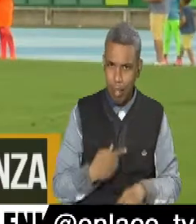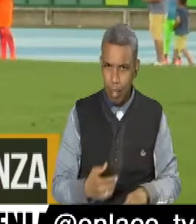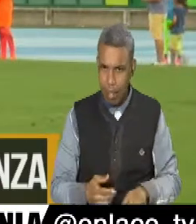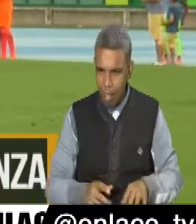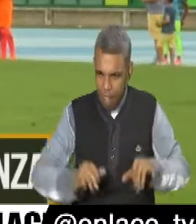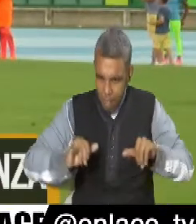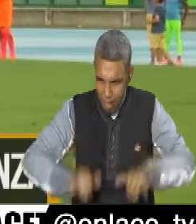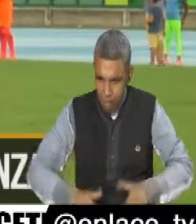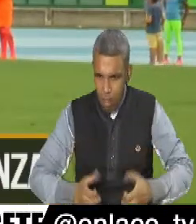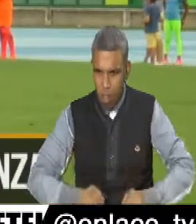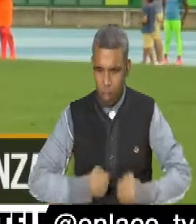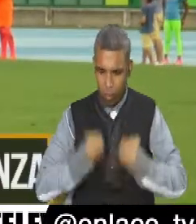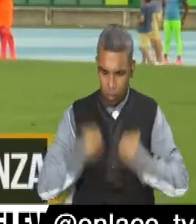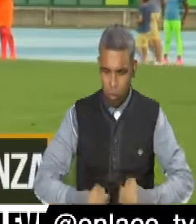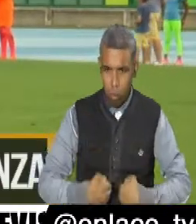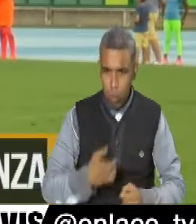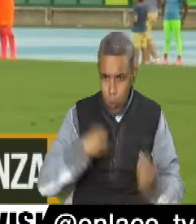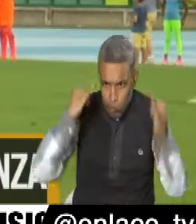mediocampo.